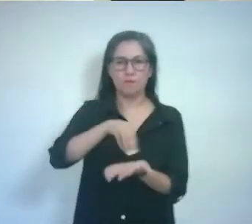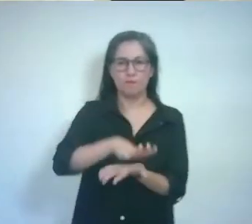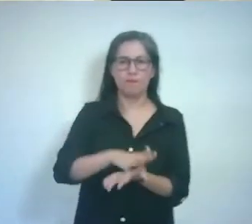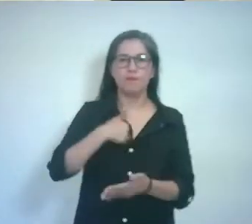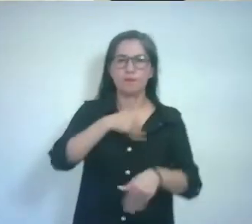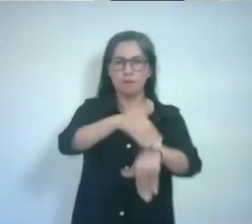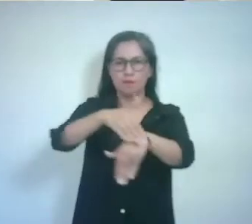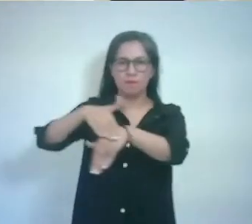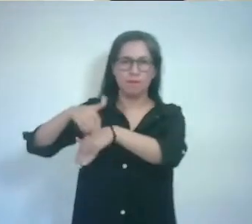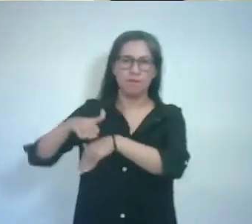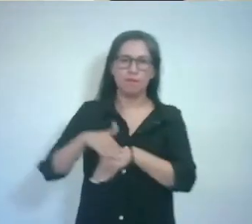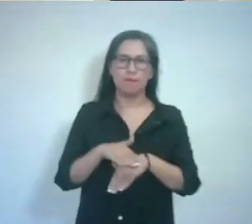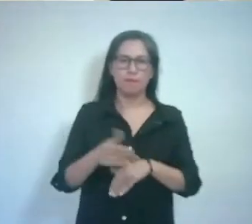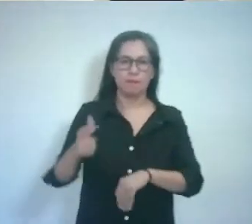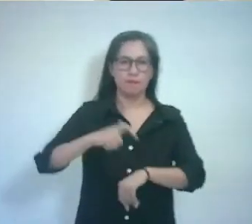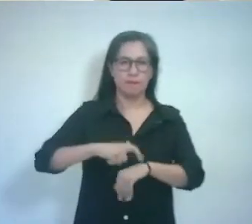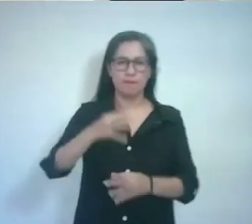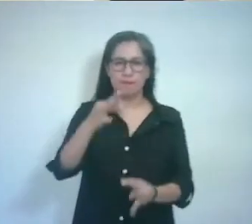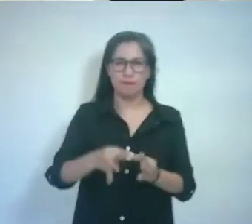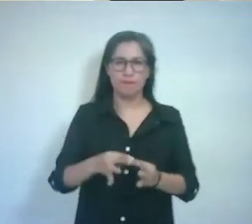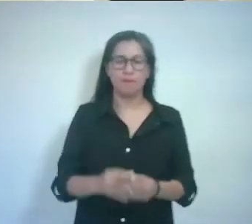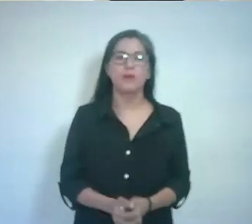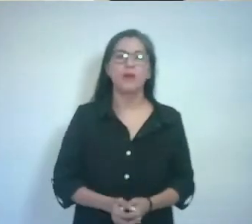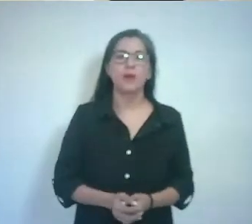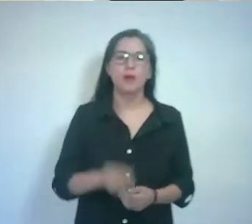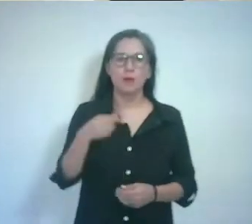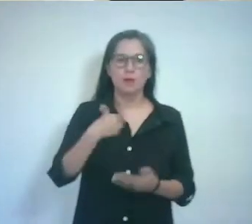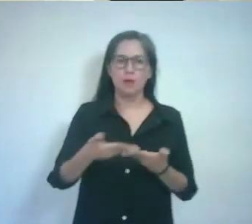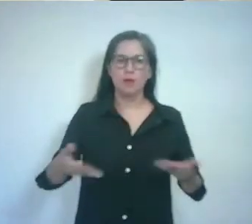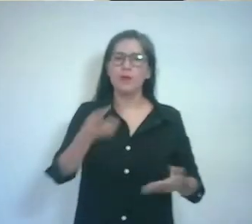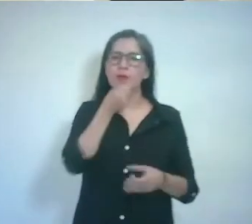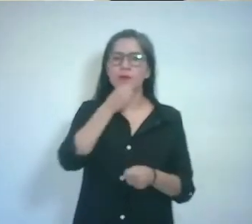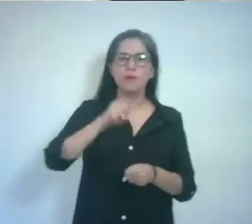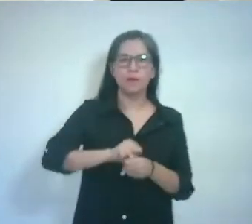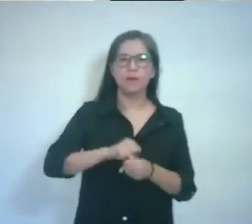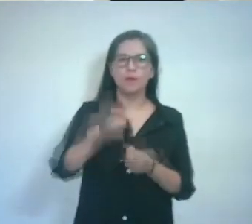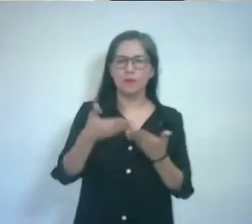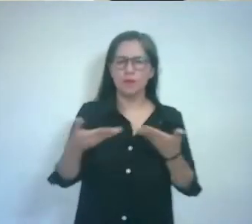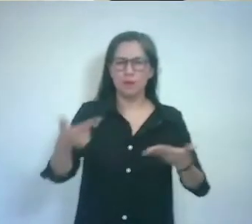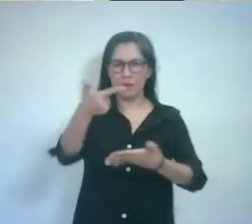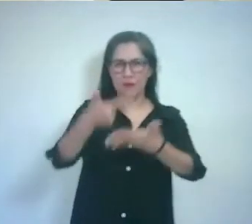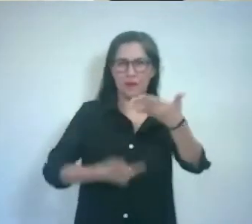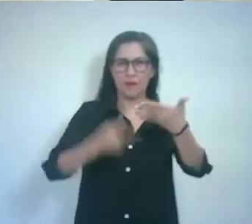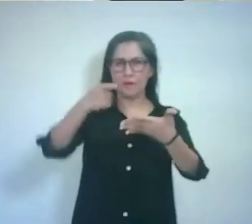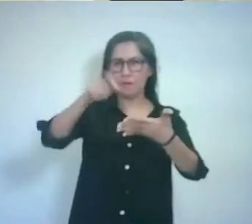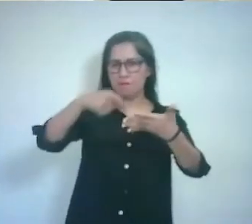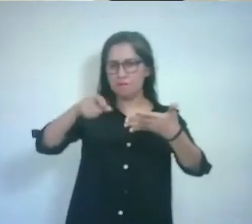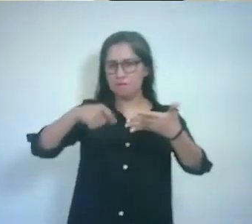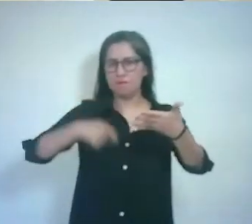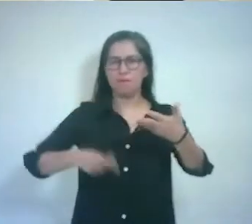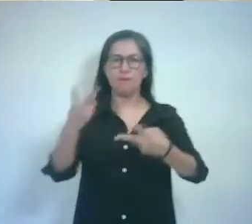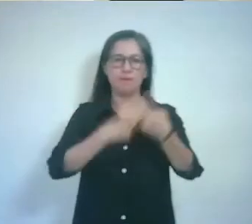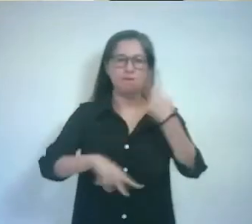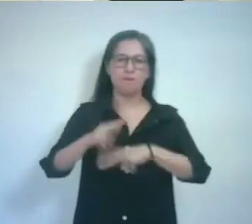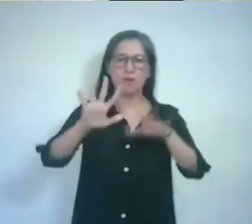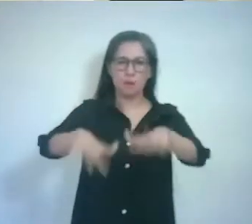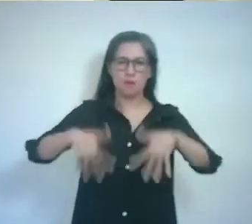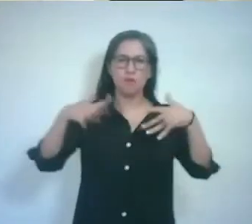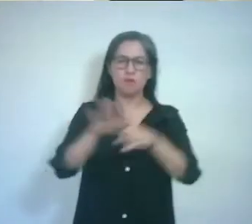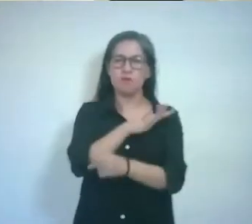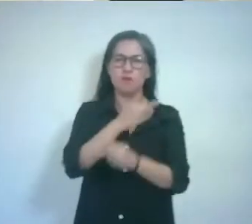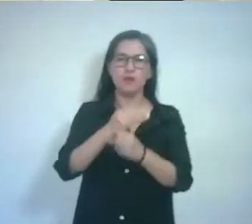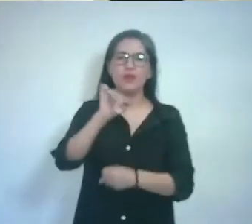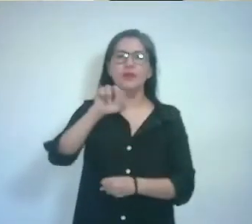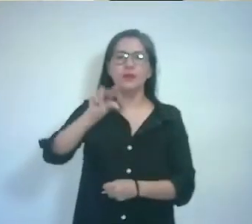les ha convocado en tiempo y forma. Solicito al secretario tome lista de asistencia y verifique el quórum para celebrar esta sesión.